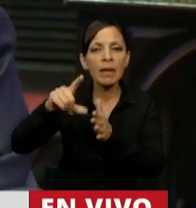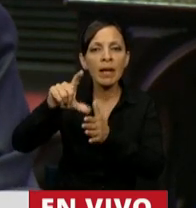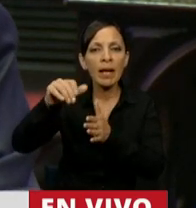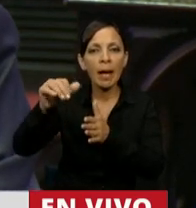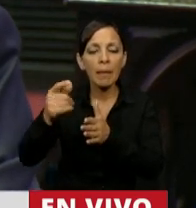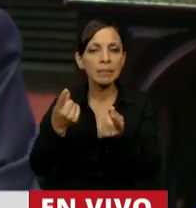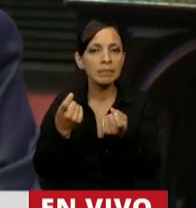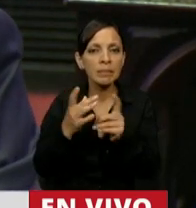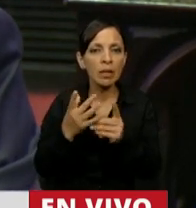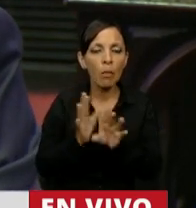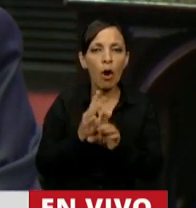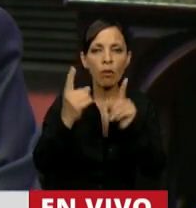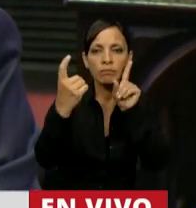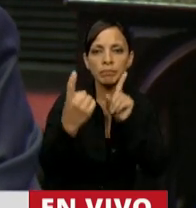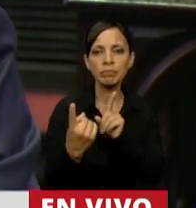acto bilateral.